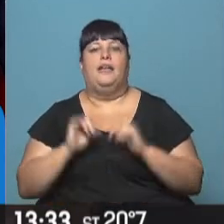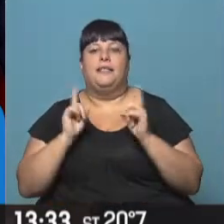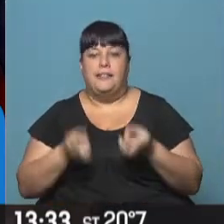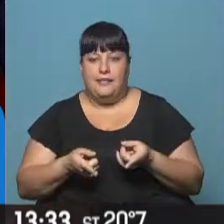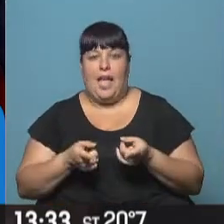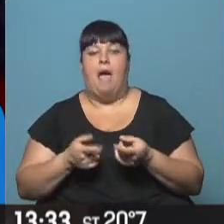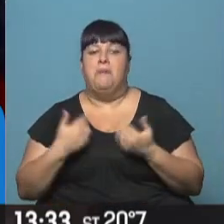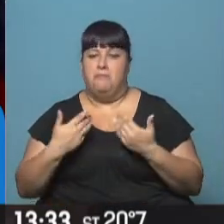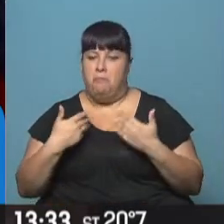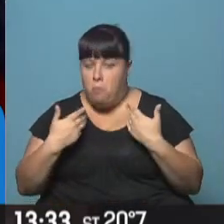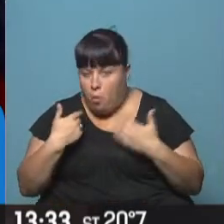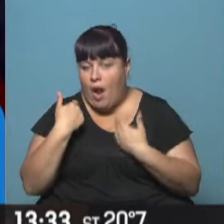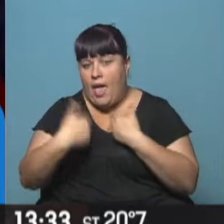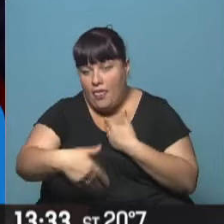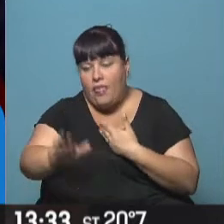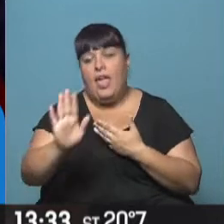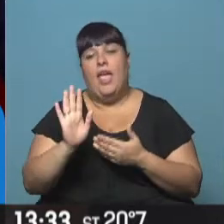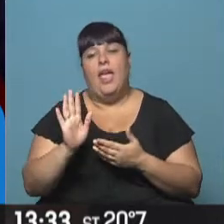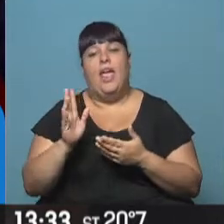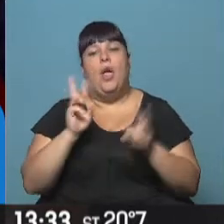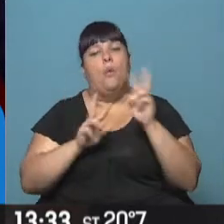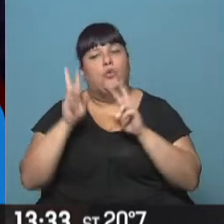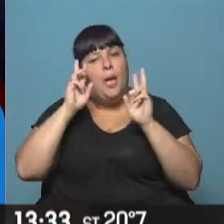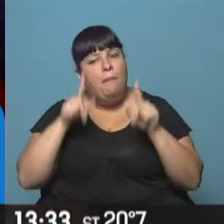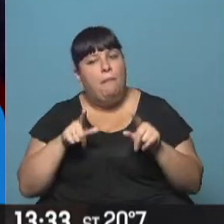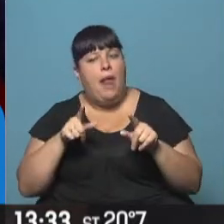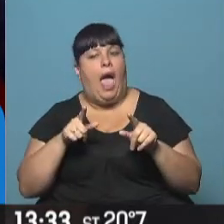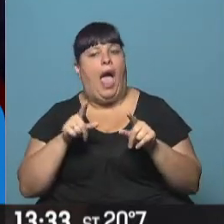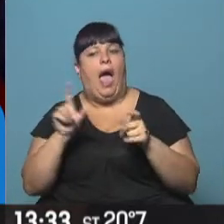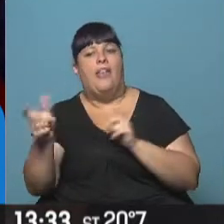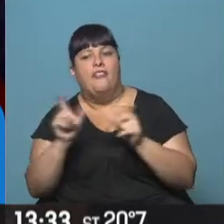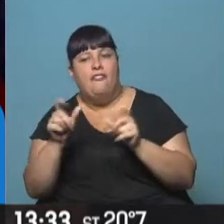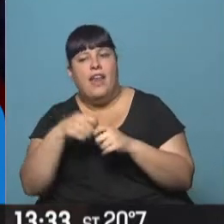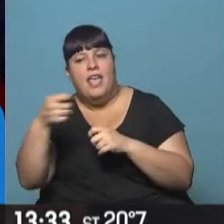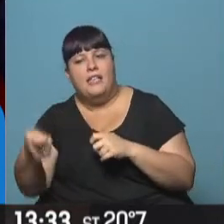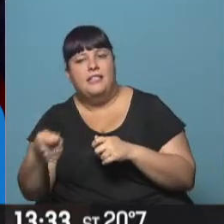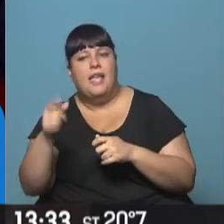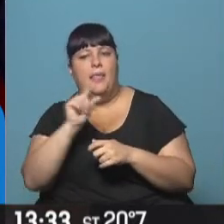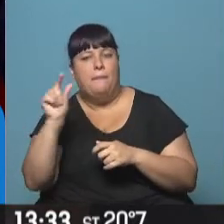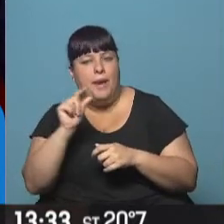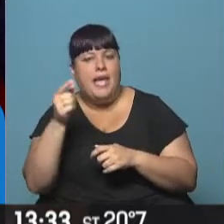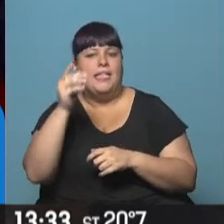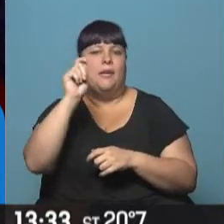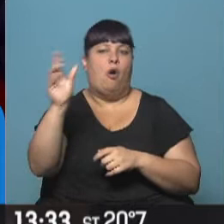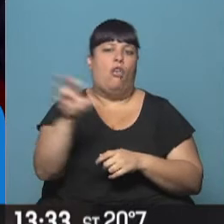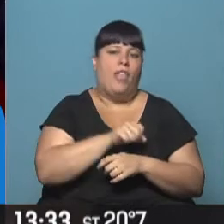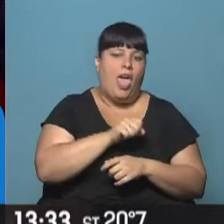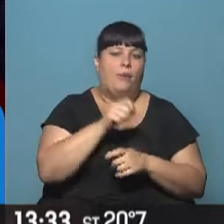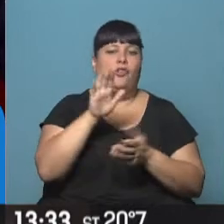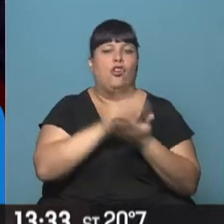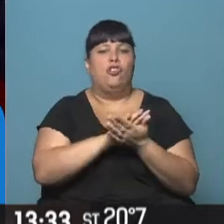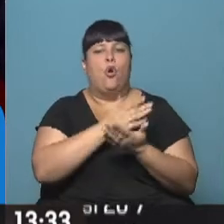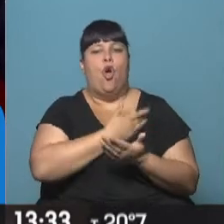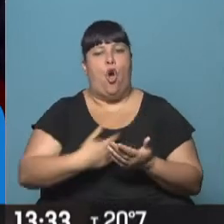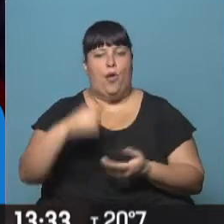también quedó abierta la posibilidad de generar un mecanismo de compensación de créditos y débitos que hay entre